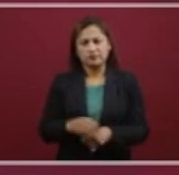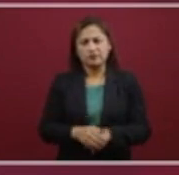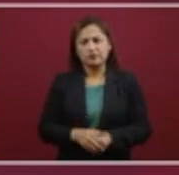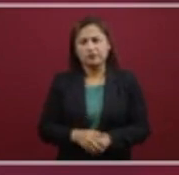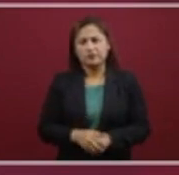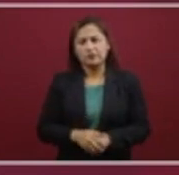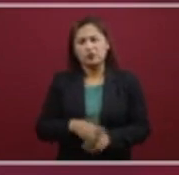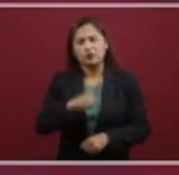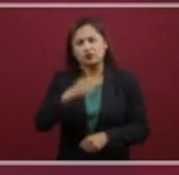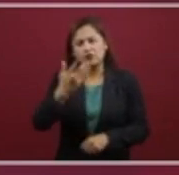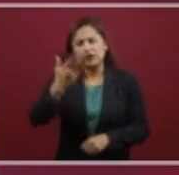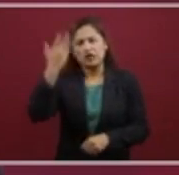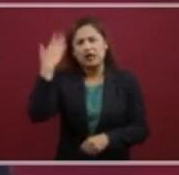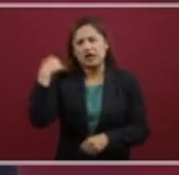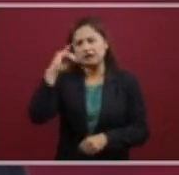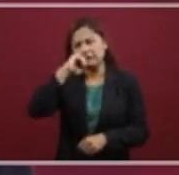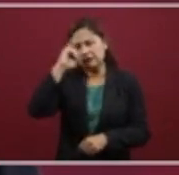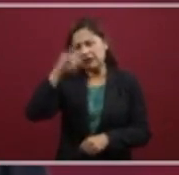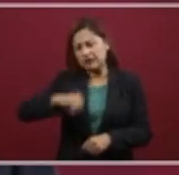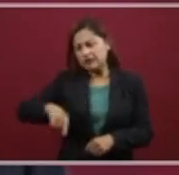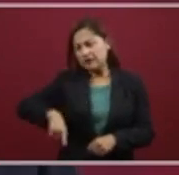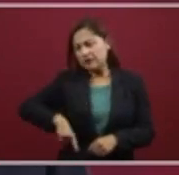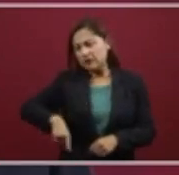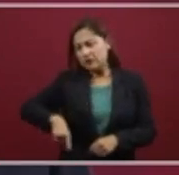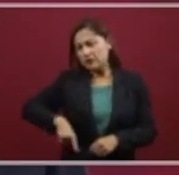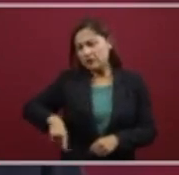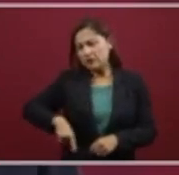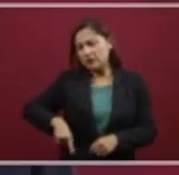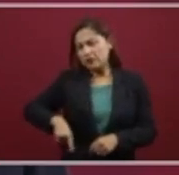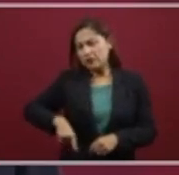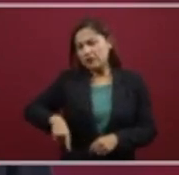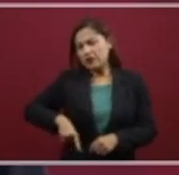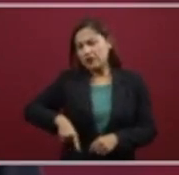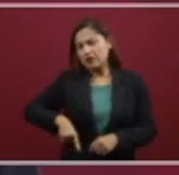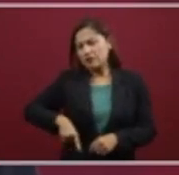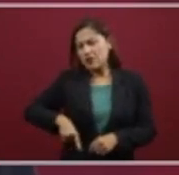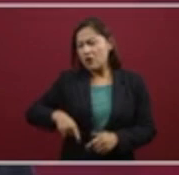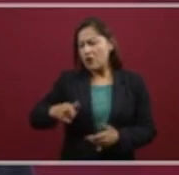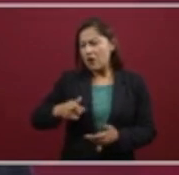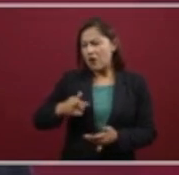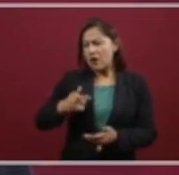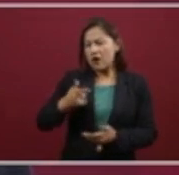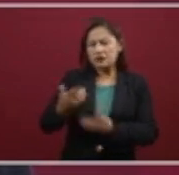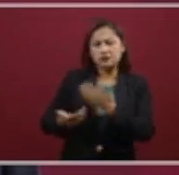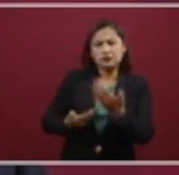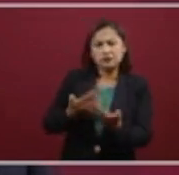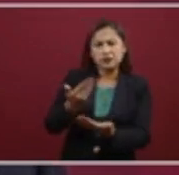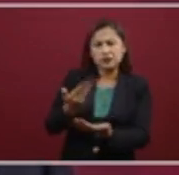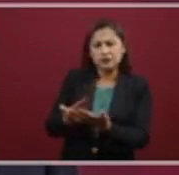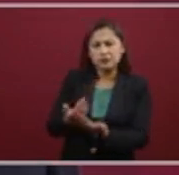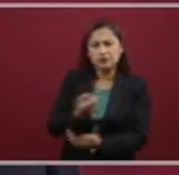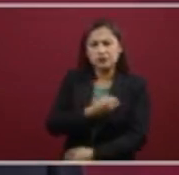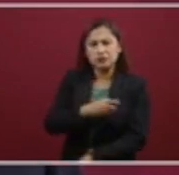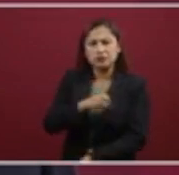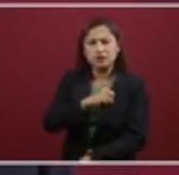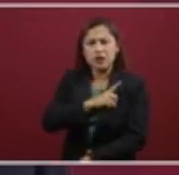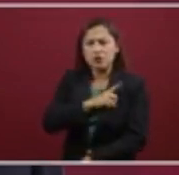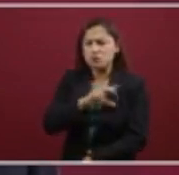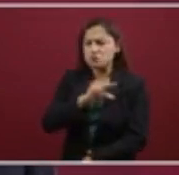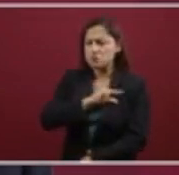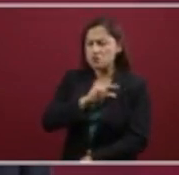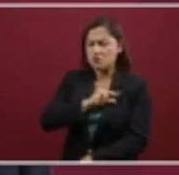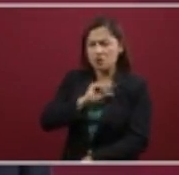cuando usted fue jefe de gobierno había atención médica privada, si cuando usted fue jefe de gobierno